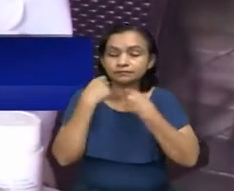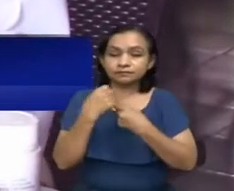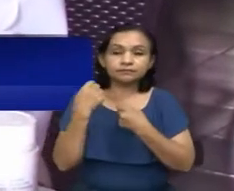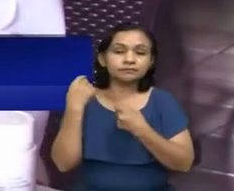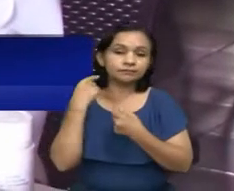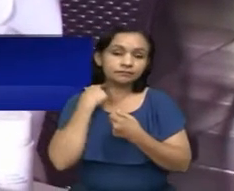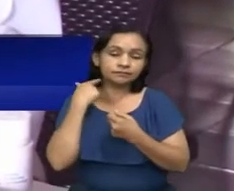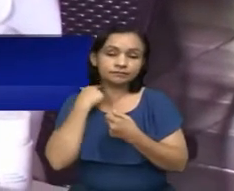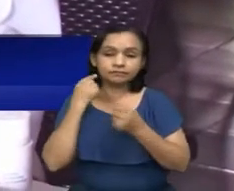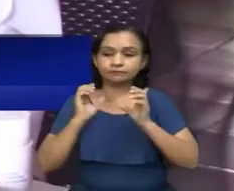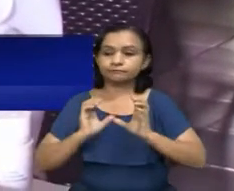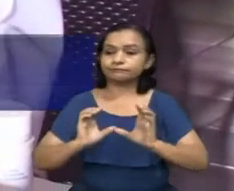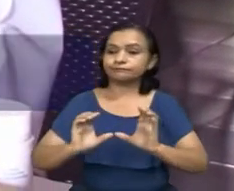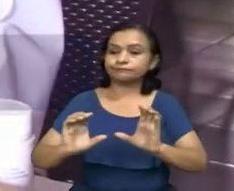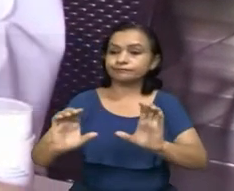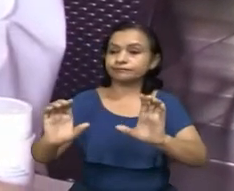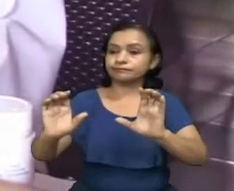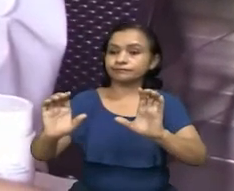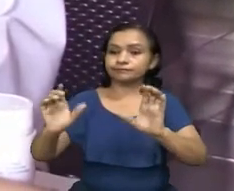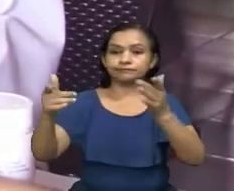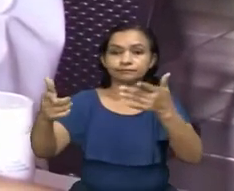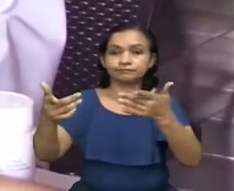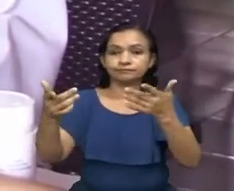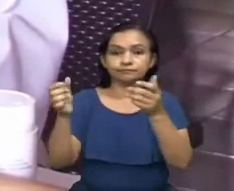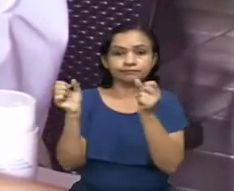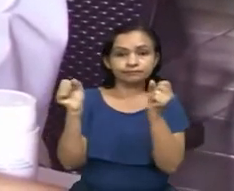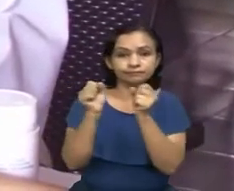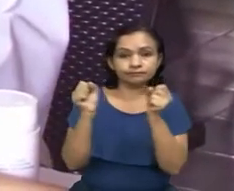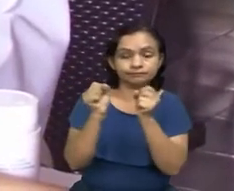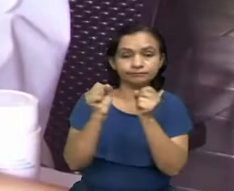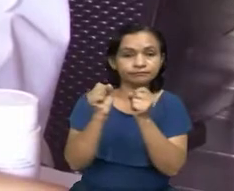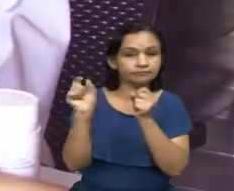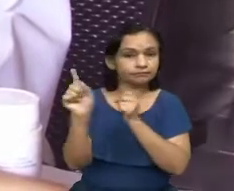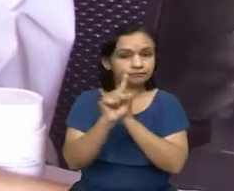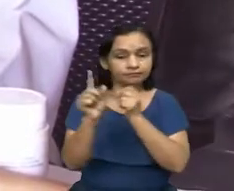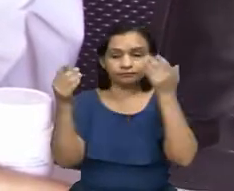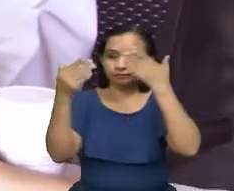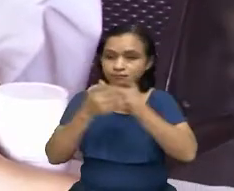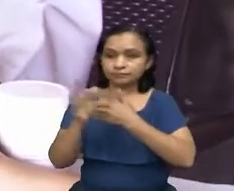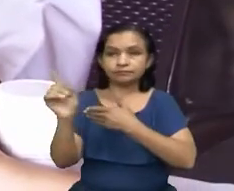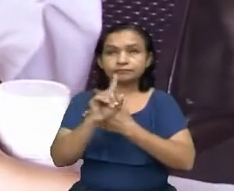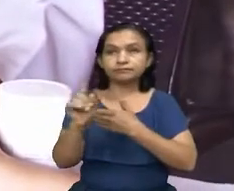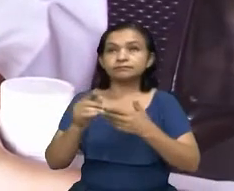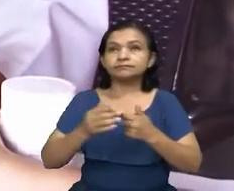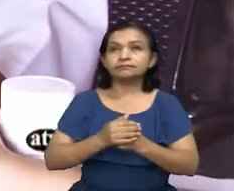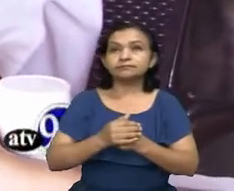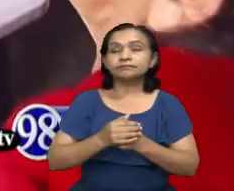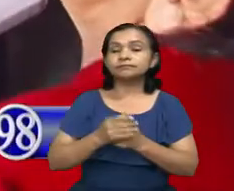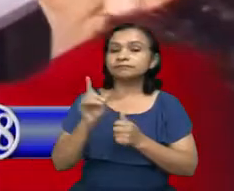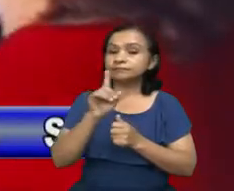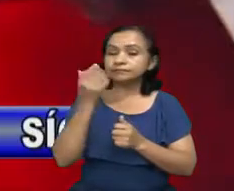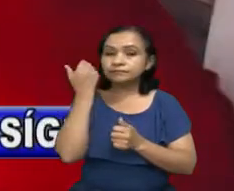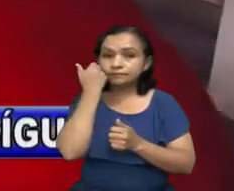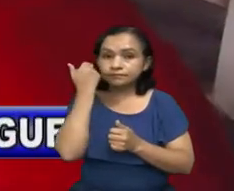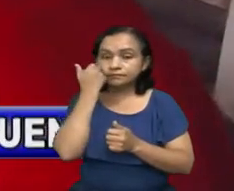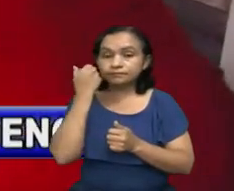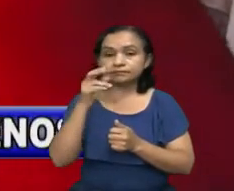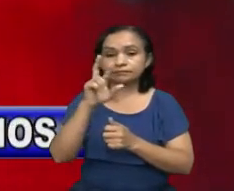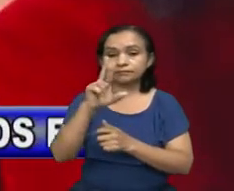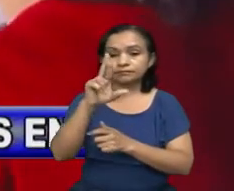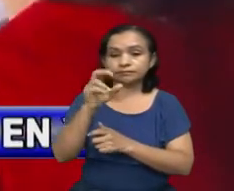pues en las calles a la hora de que esté el lugar helado, ¿verdad? Entonces, para evitar eso. La doctora